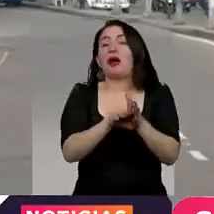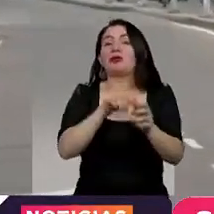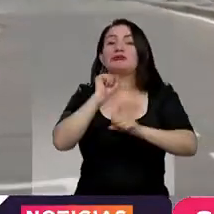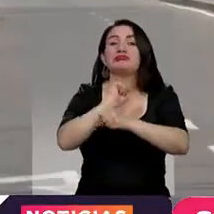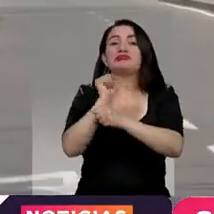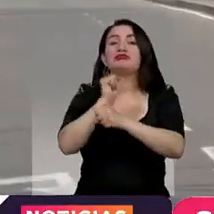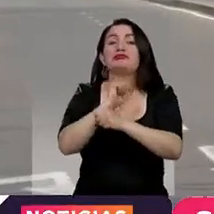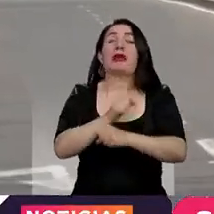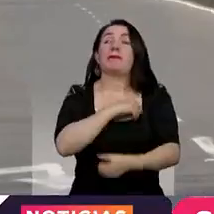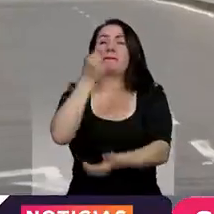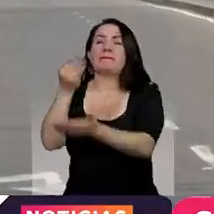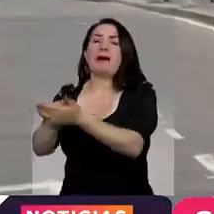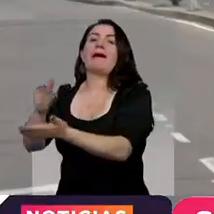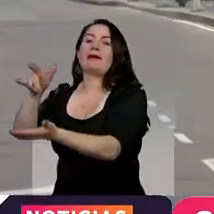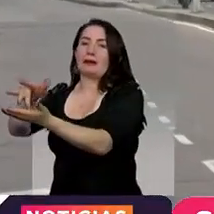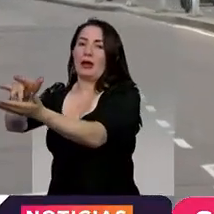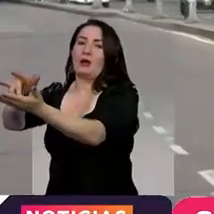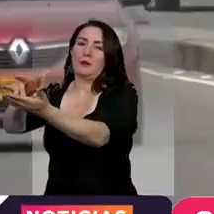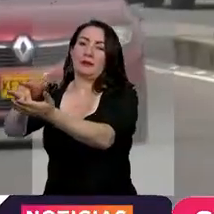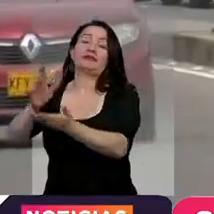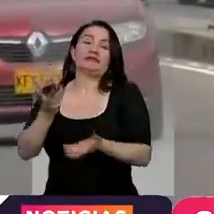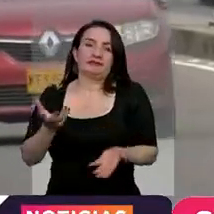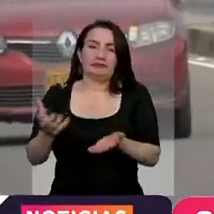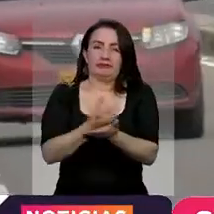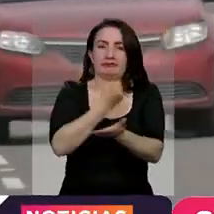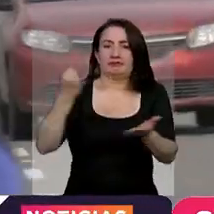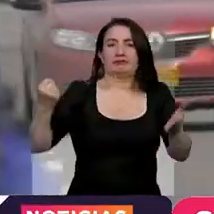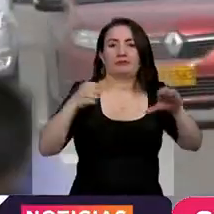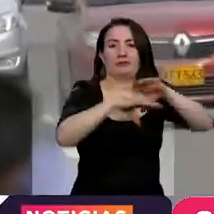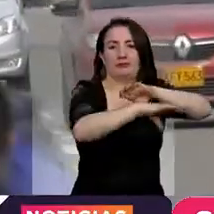deben pagar la deuda para solicitar el desembargo.